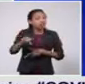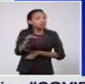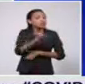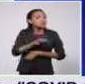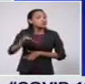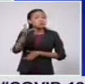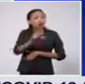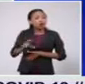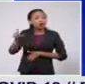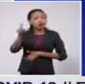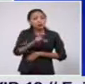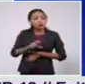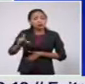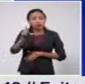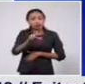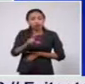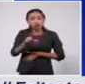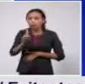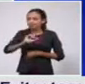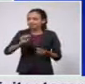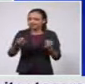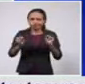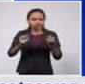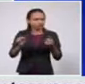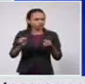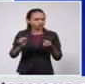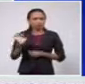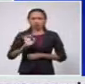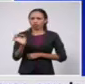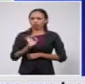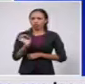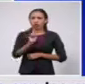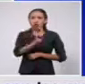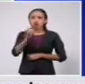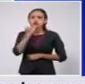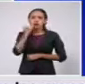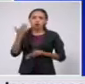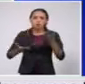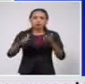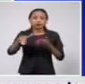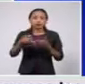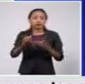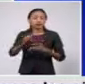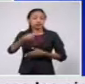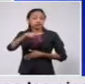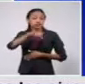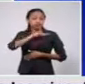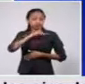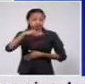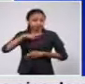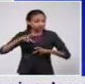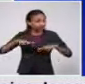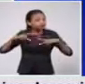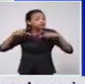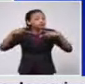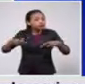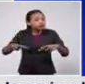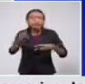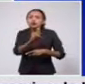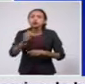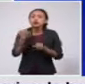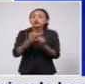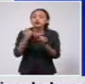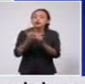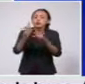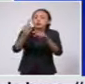no se ha logrado controlar, tiene 11 más que el día anterior, y que, reitero, se trabaja, pero